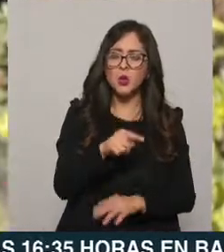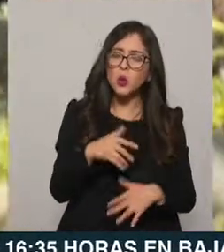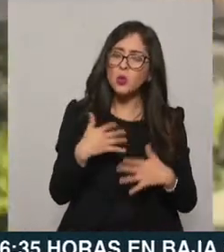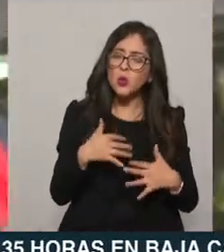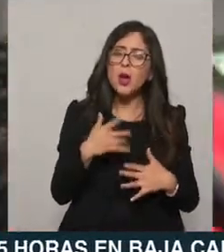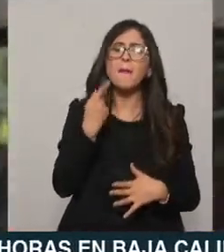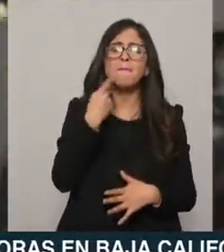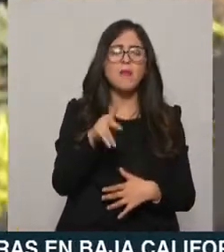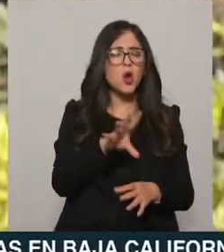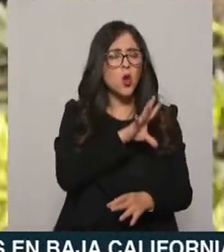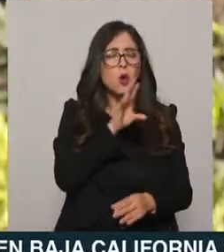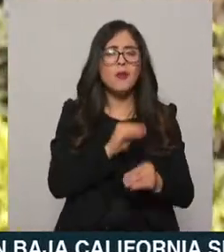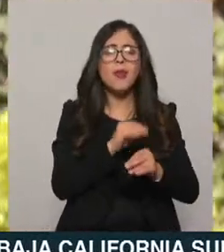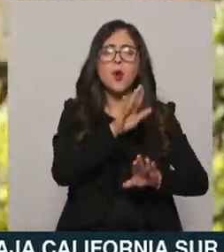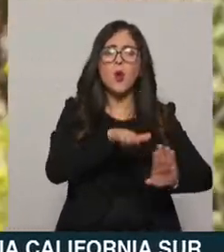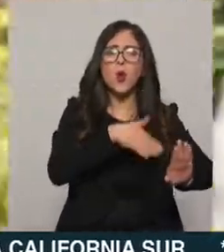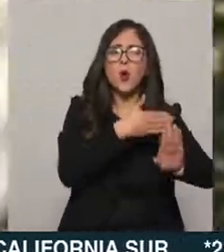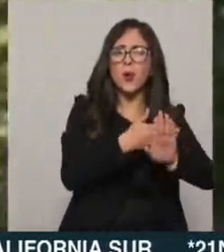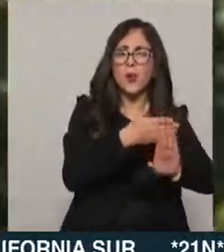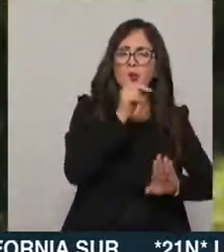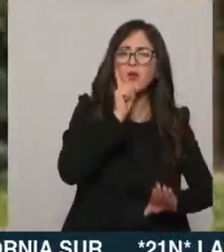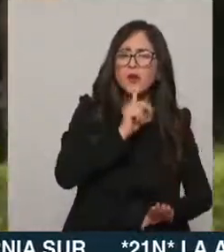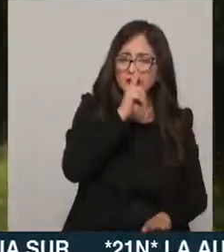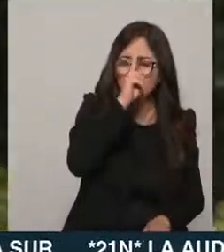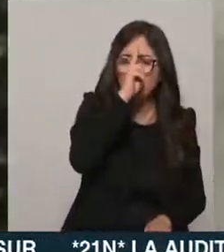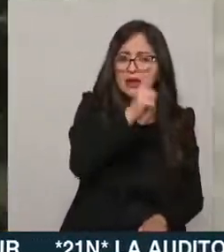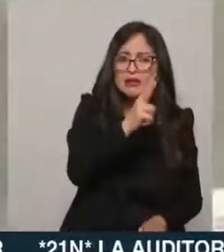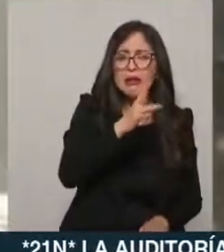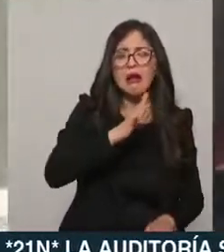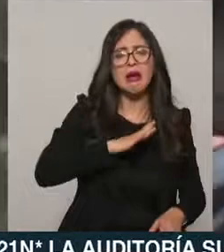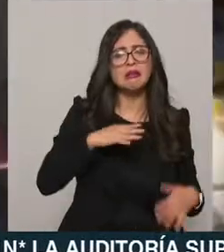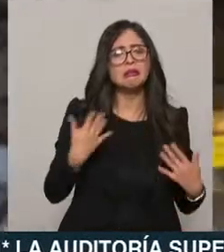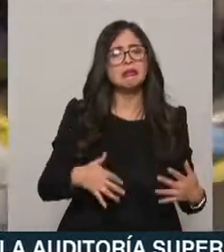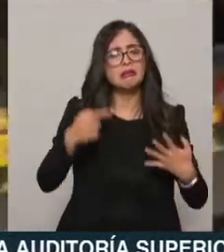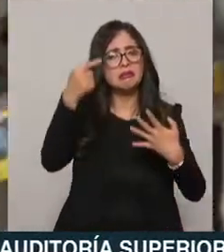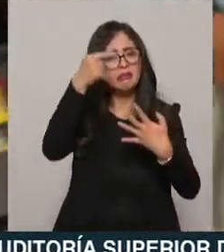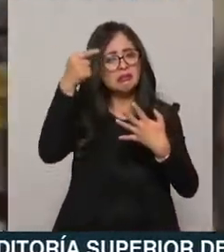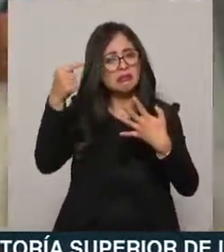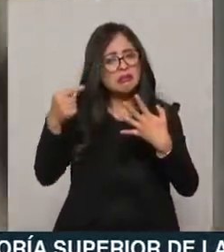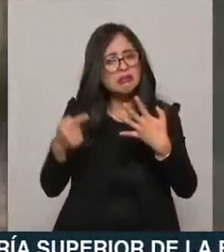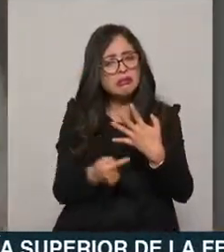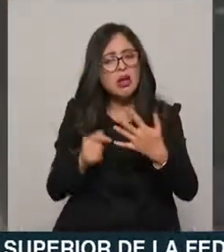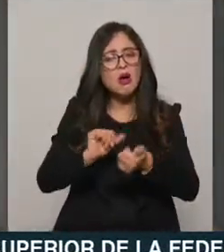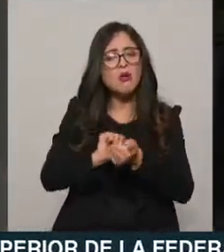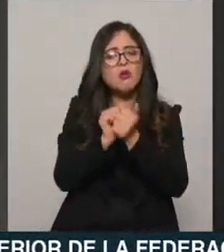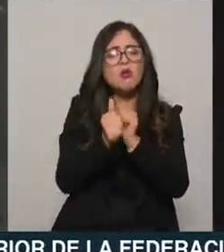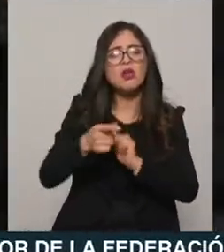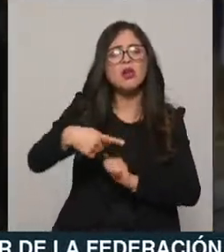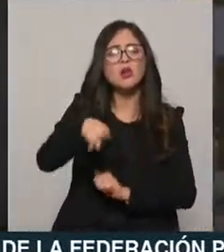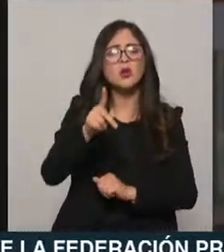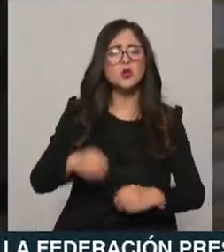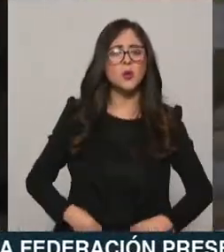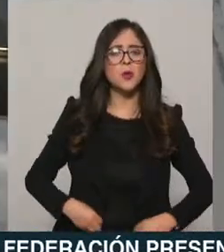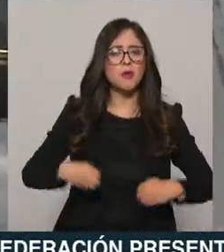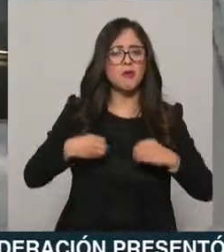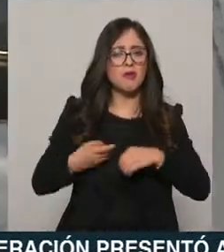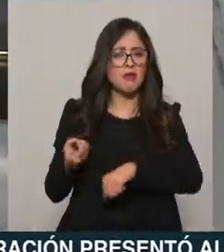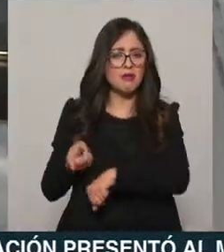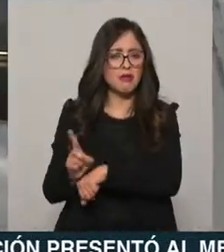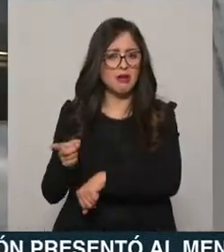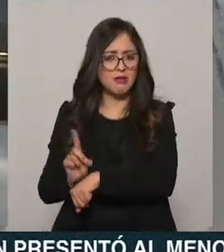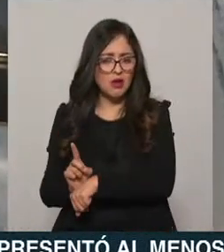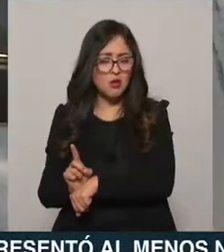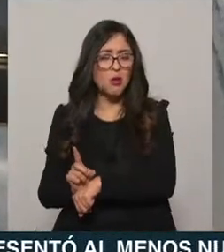que tiene arraigo en muchos ámbitos de la vida cotidiana. El feminicidio